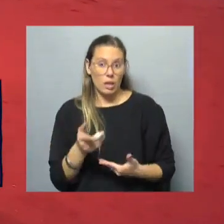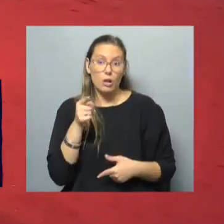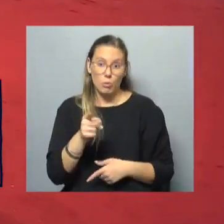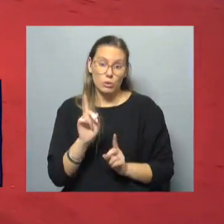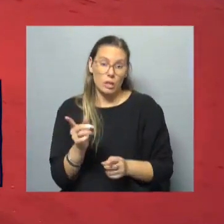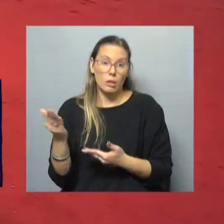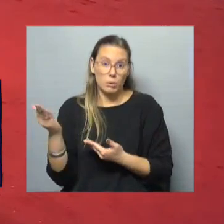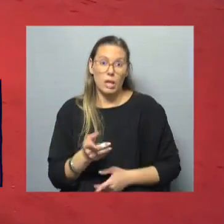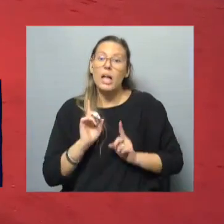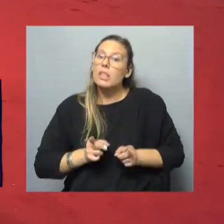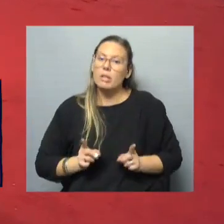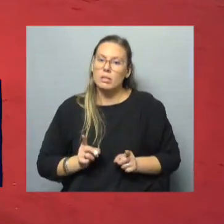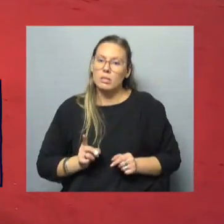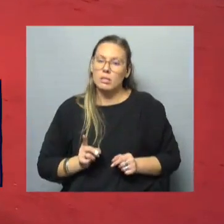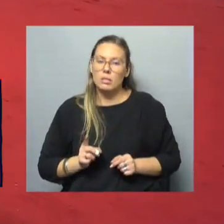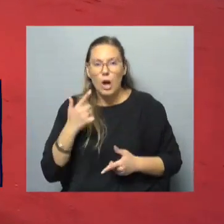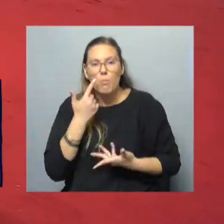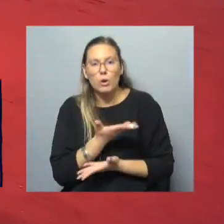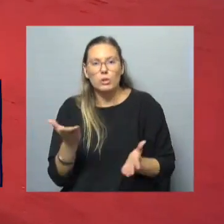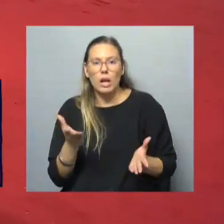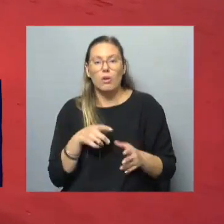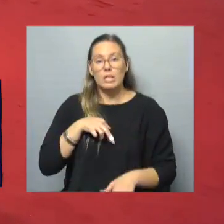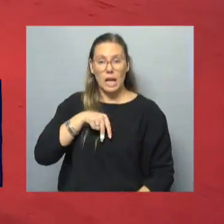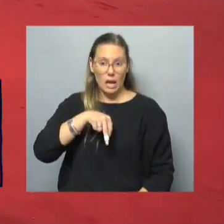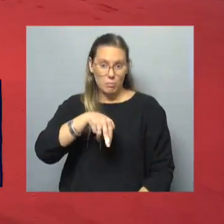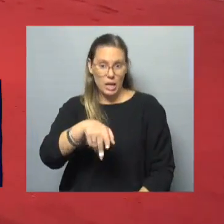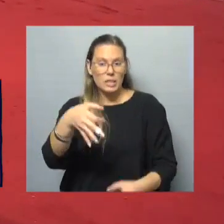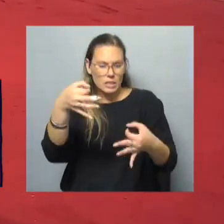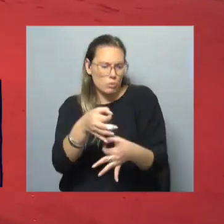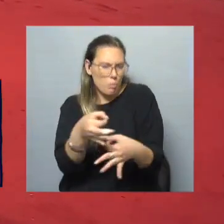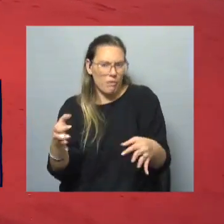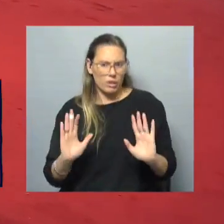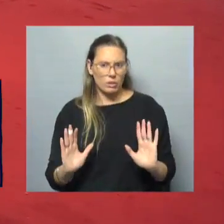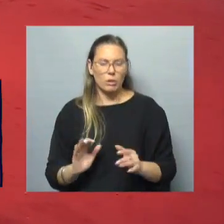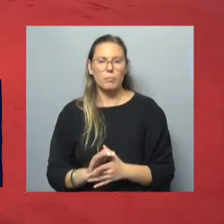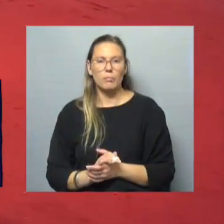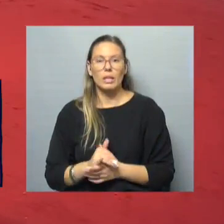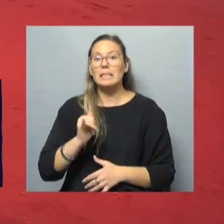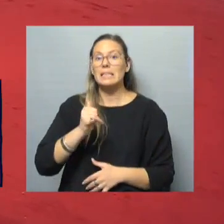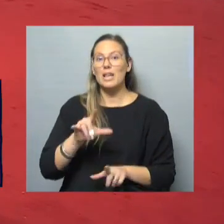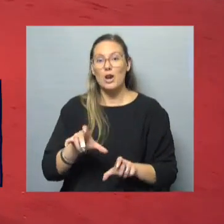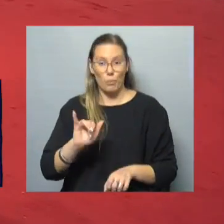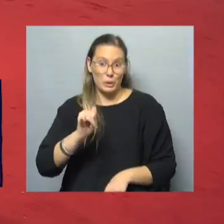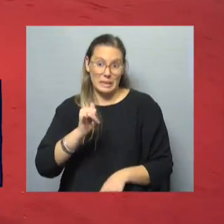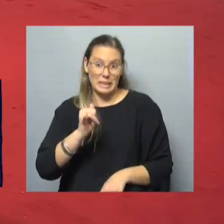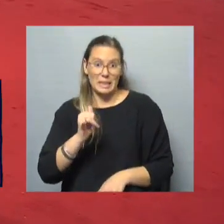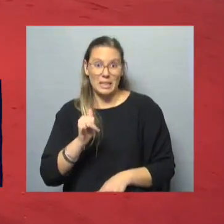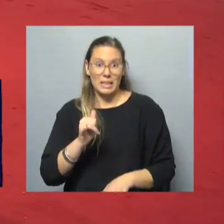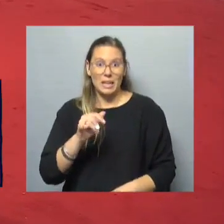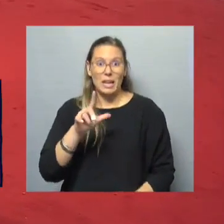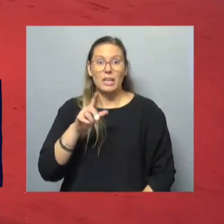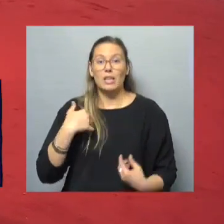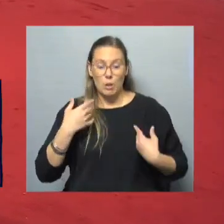sos una de ellas, así que tenés que deleitarnos a todos con esa caminata, que seguro te va a salir estupenda. Por supuesto, por supuesto. Y lucir ese